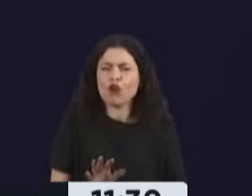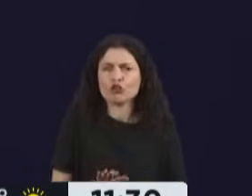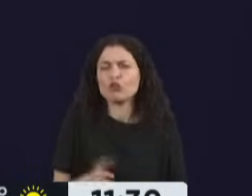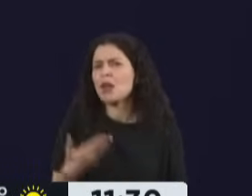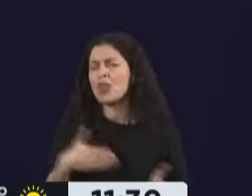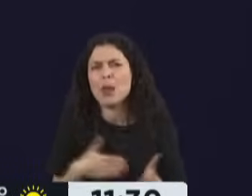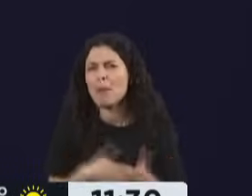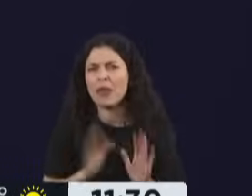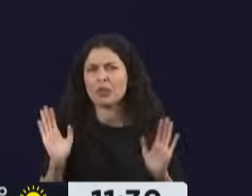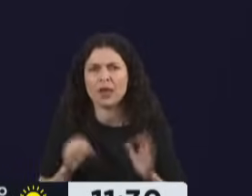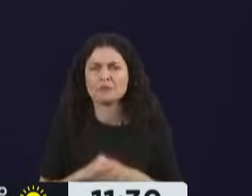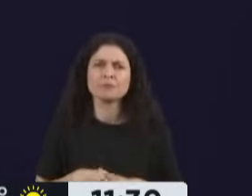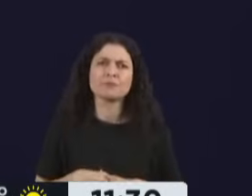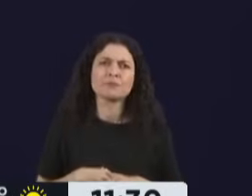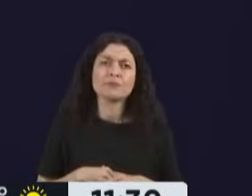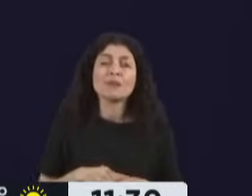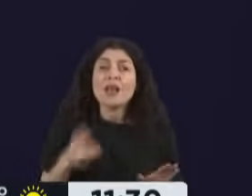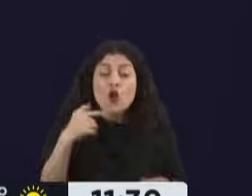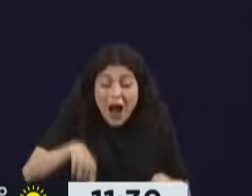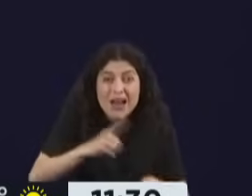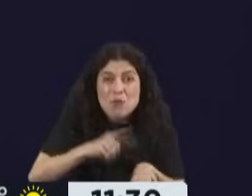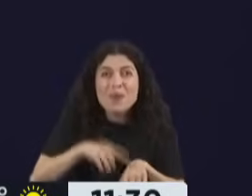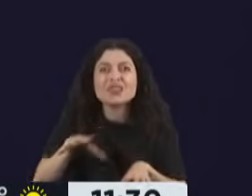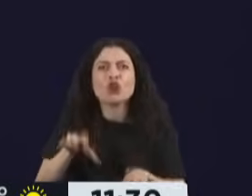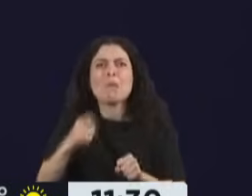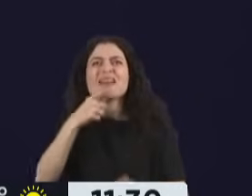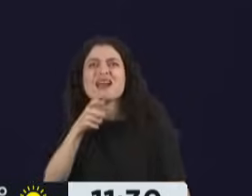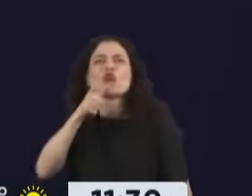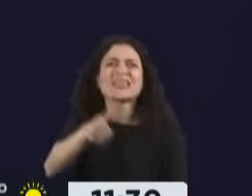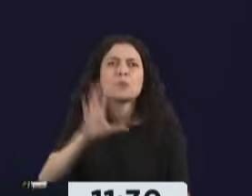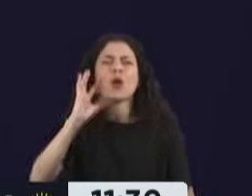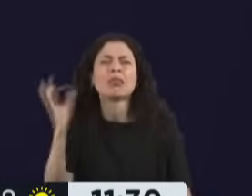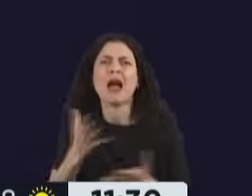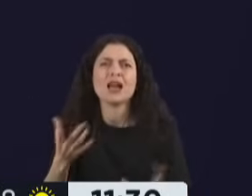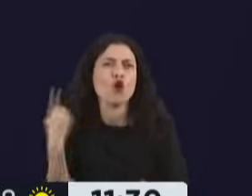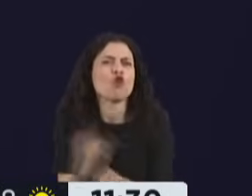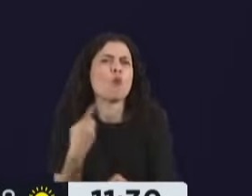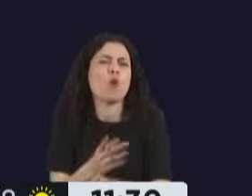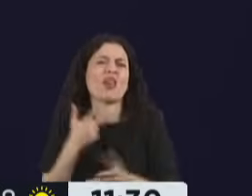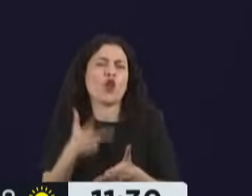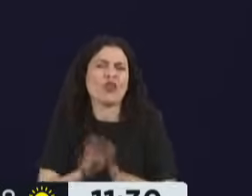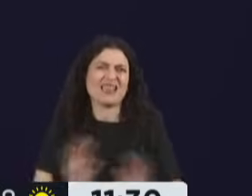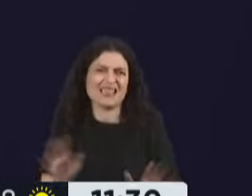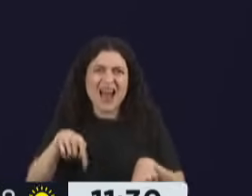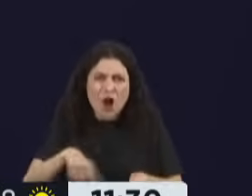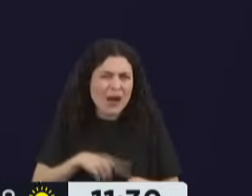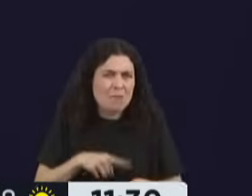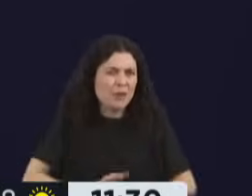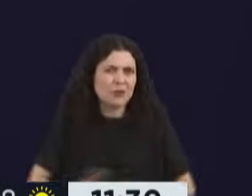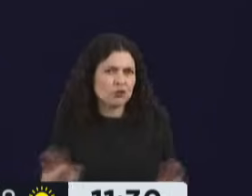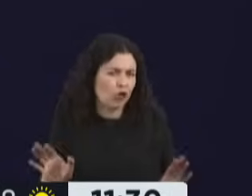Así que no, por anticipado o previamente, no puede tomar absolutamente